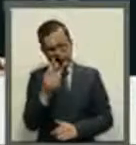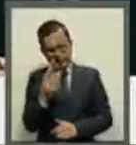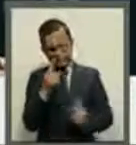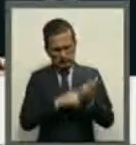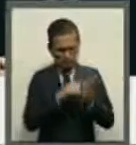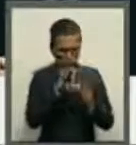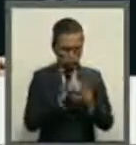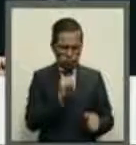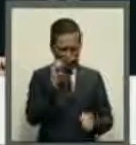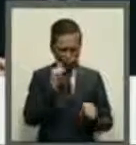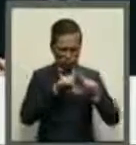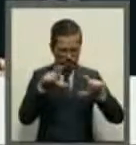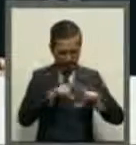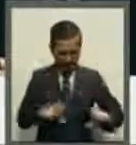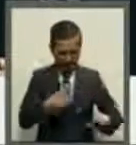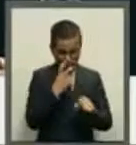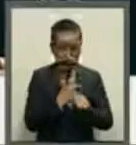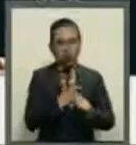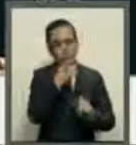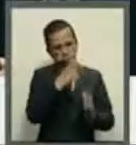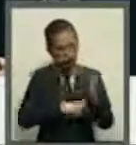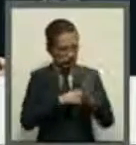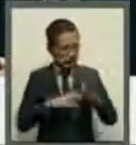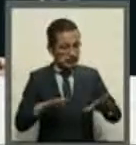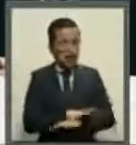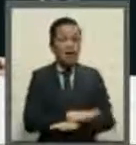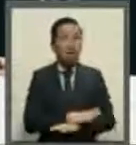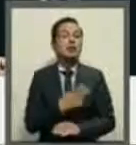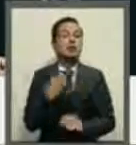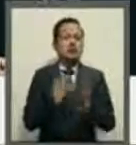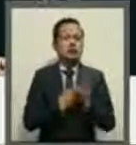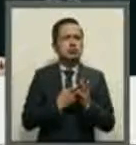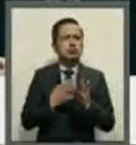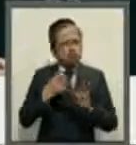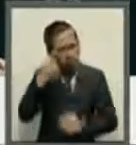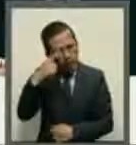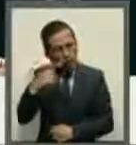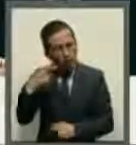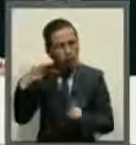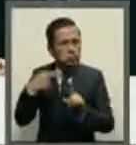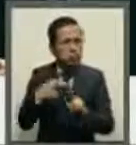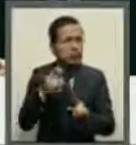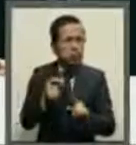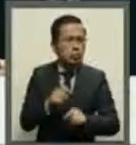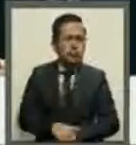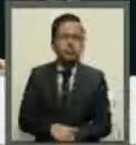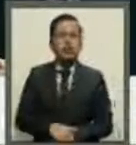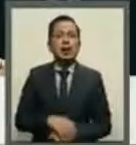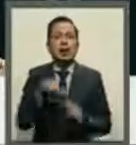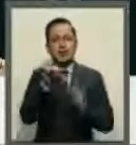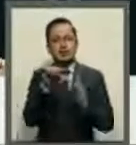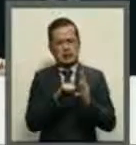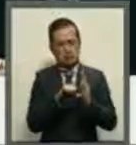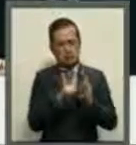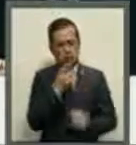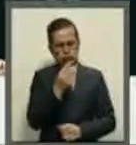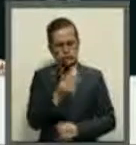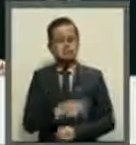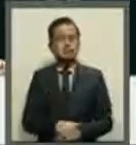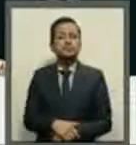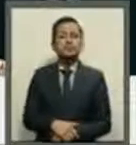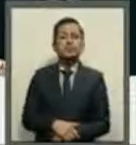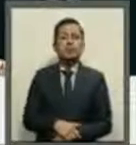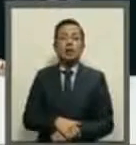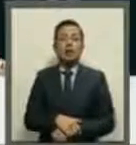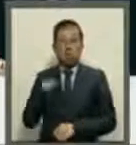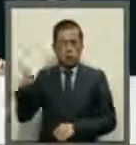de la Constitución Política de los Estados Unidos Mexicanos para quedar como sigue. Artículo 3. La educación